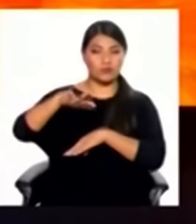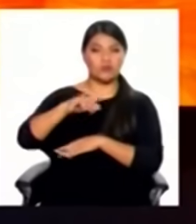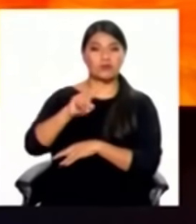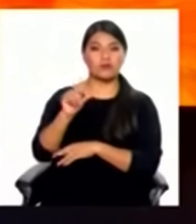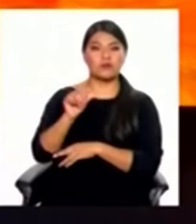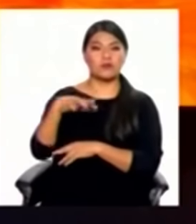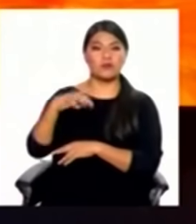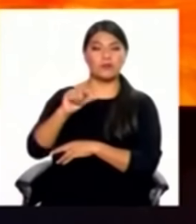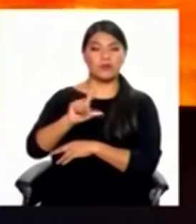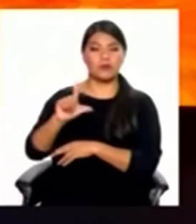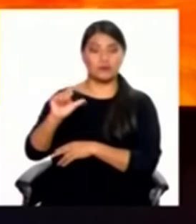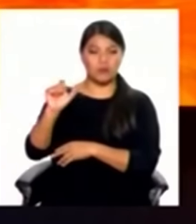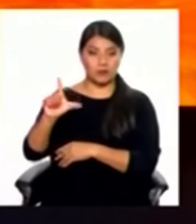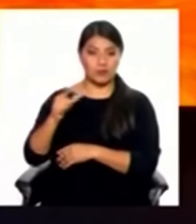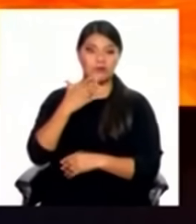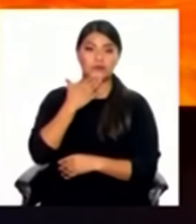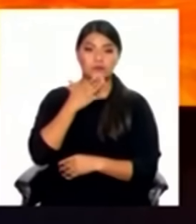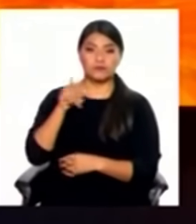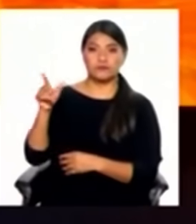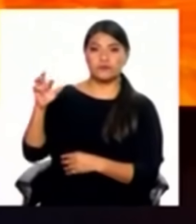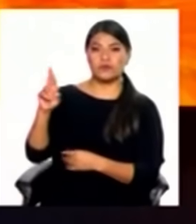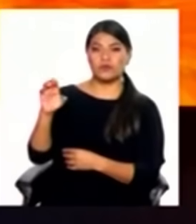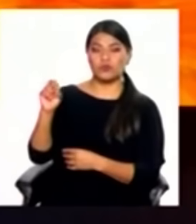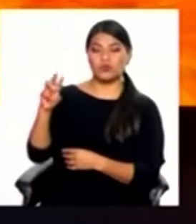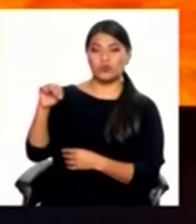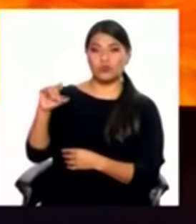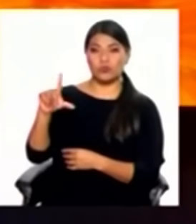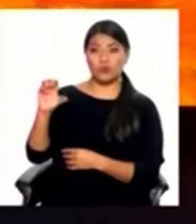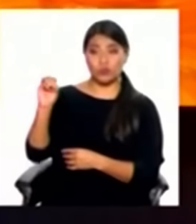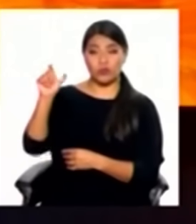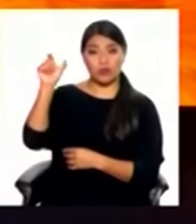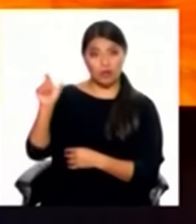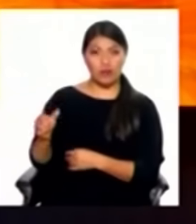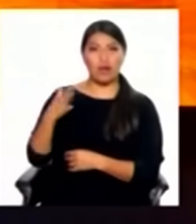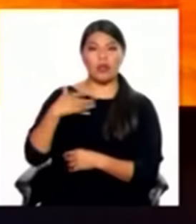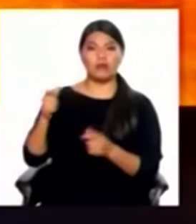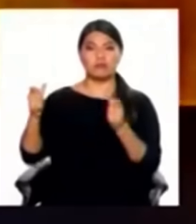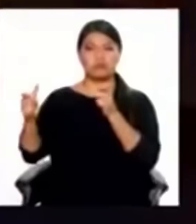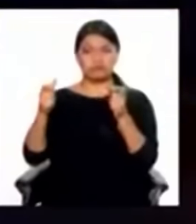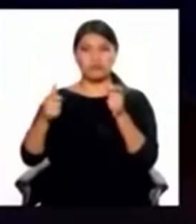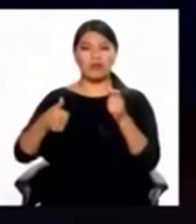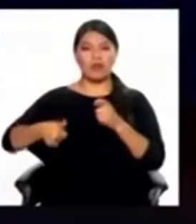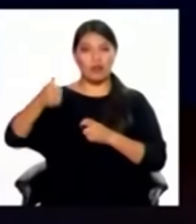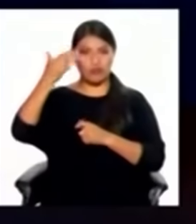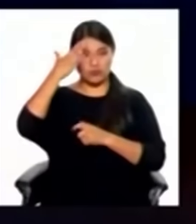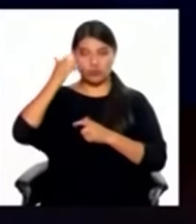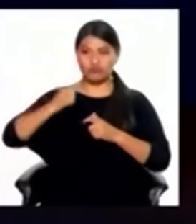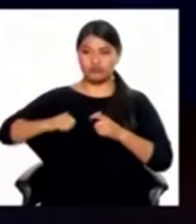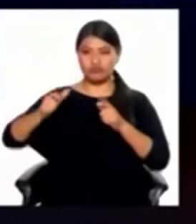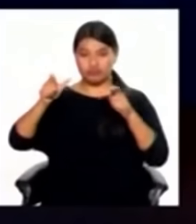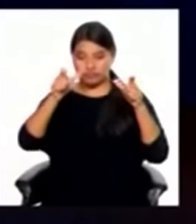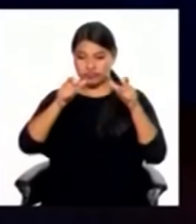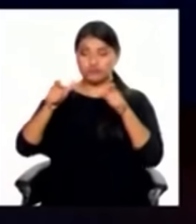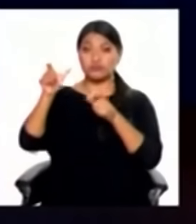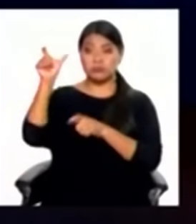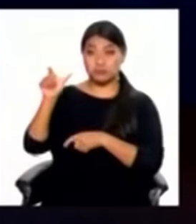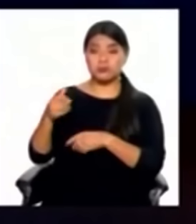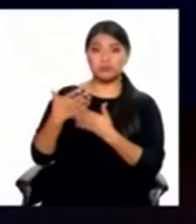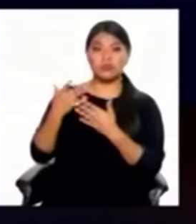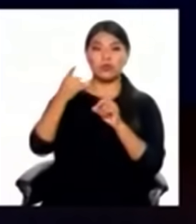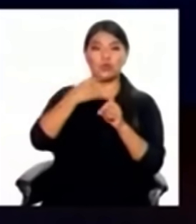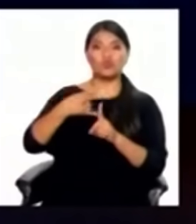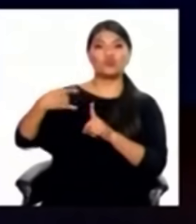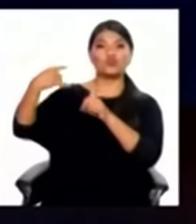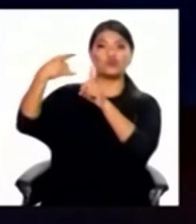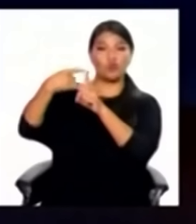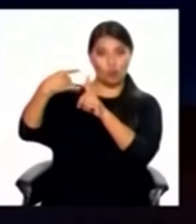gerente específicamente. Estamos hablando de Rómulo Reyes Rosales, gerente de seguridad ciudadana, quien vamos a saludarlo vía Zoom porque nos va a dar o